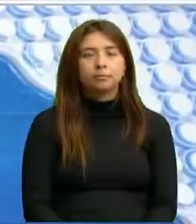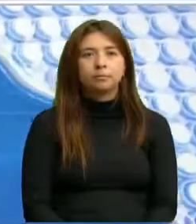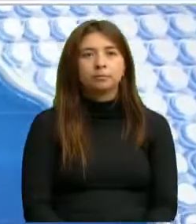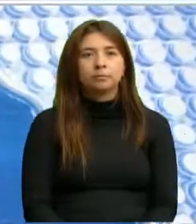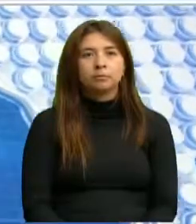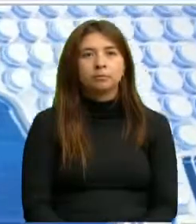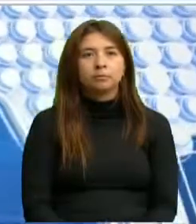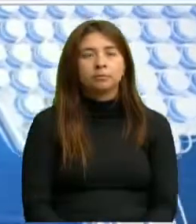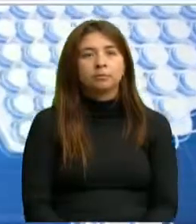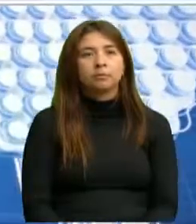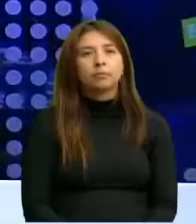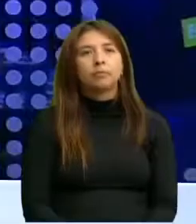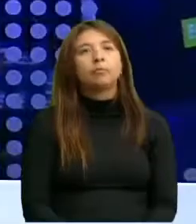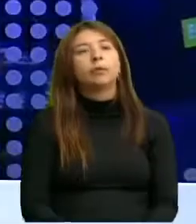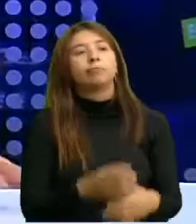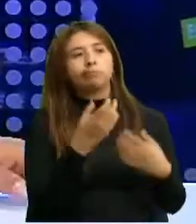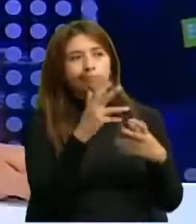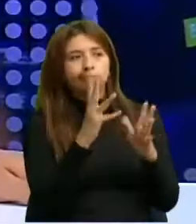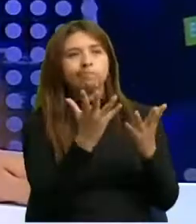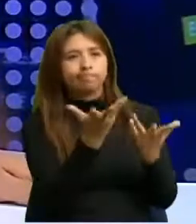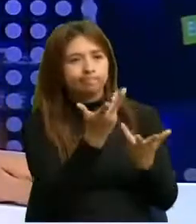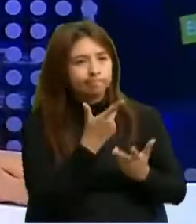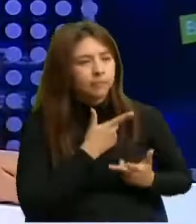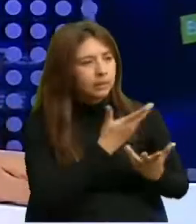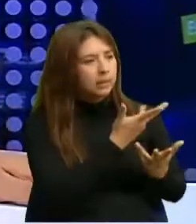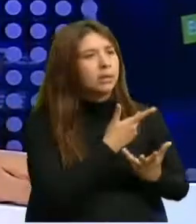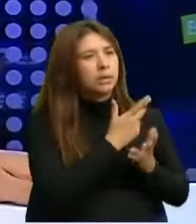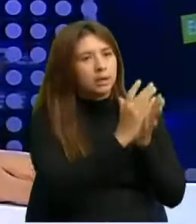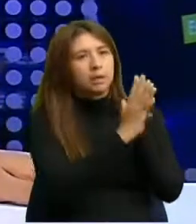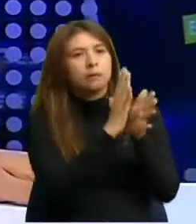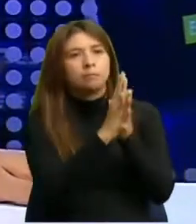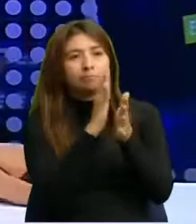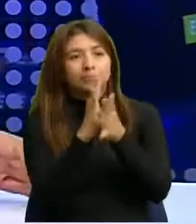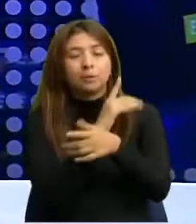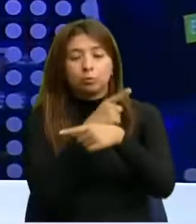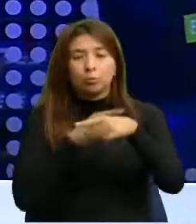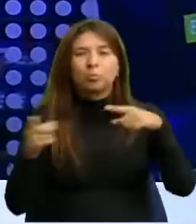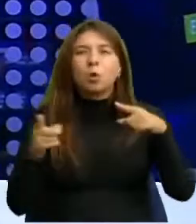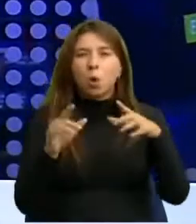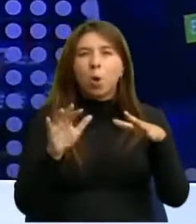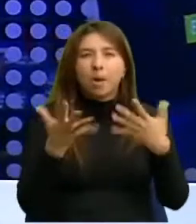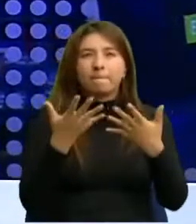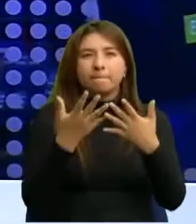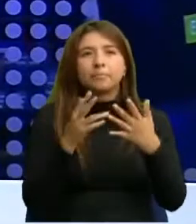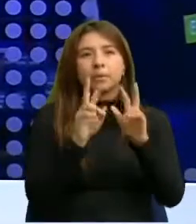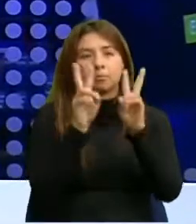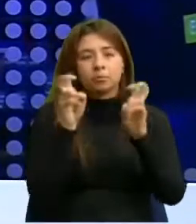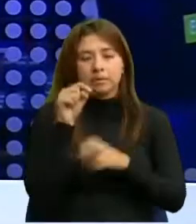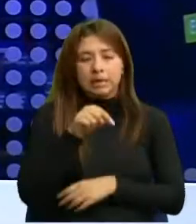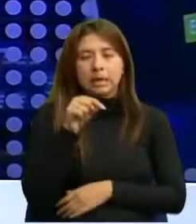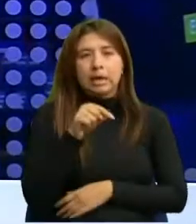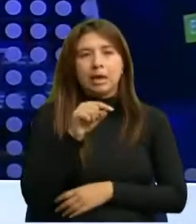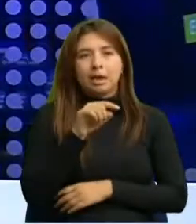Son varias las informaciones alrededor de cómo se vivirá la Semana Mayor en el territorio del Oriente Colombiano